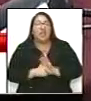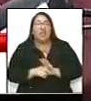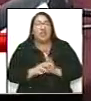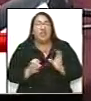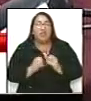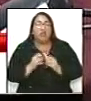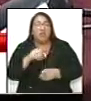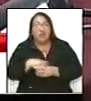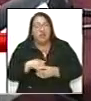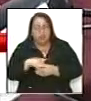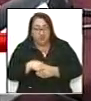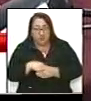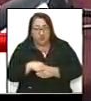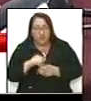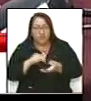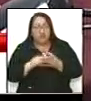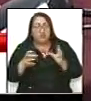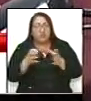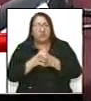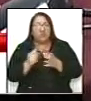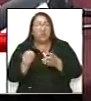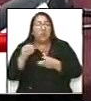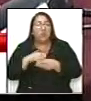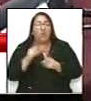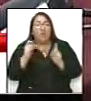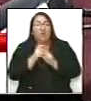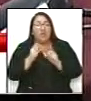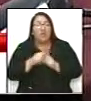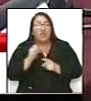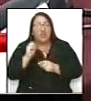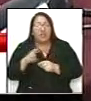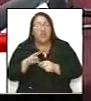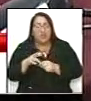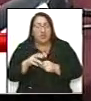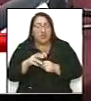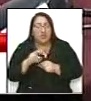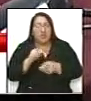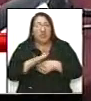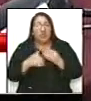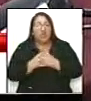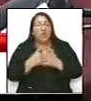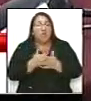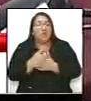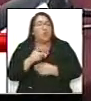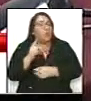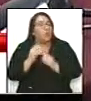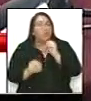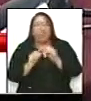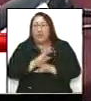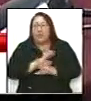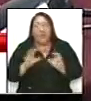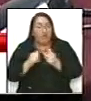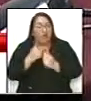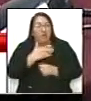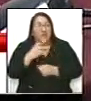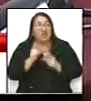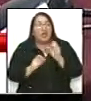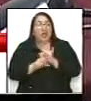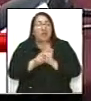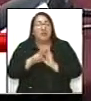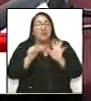de Elecciones, incorporando una frase que dice: dicho impedimento no resulta aplicable a los beneficiarios de la